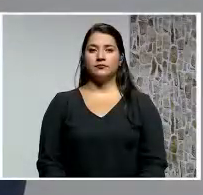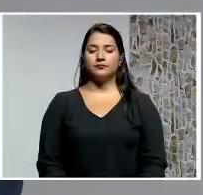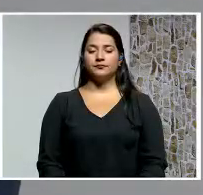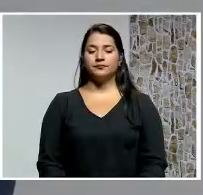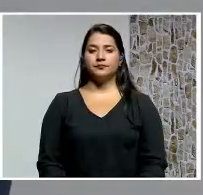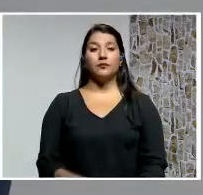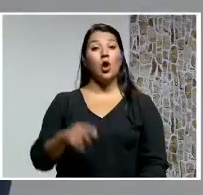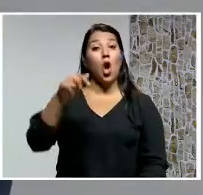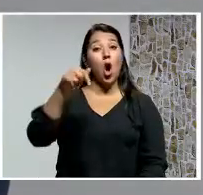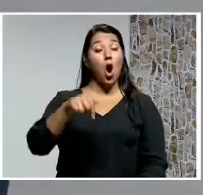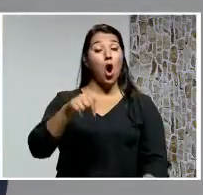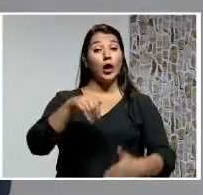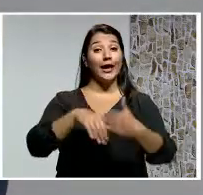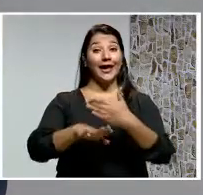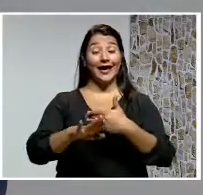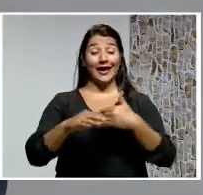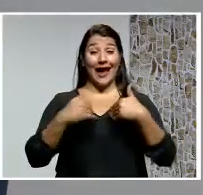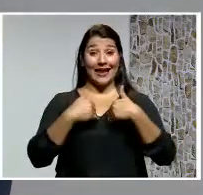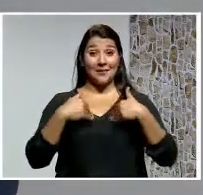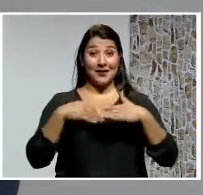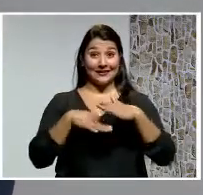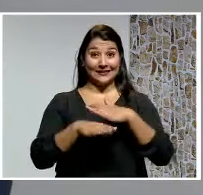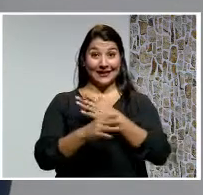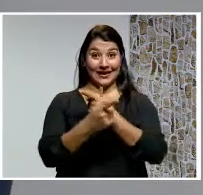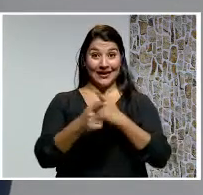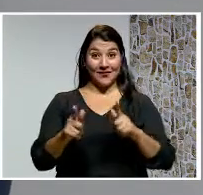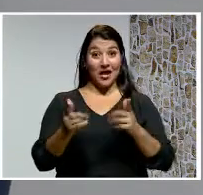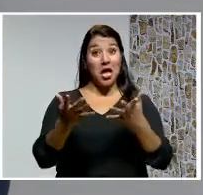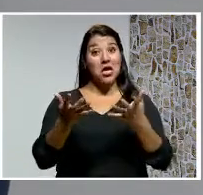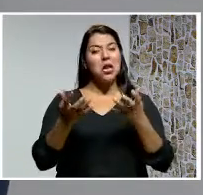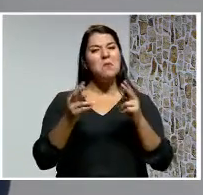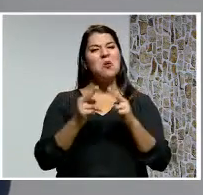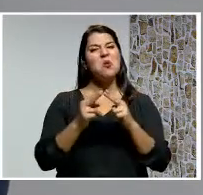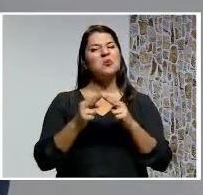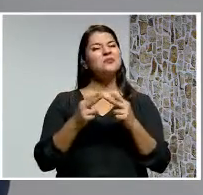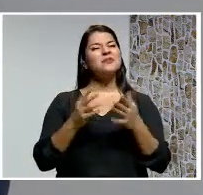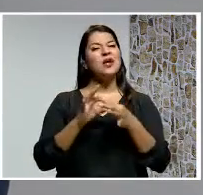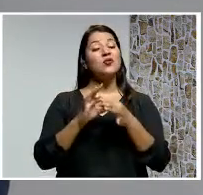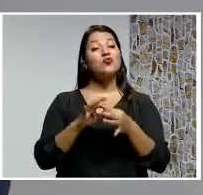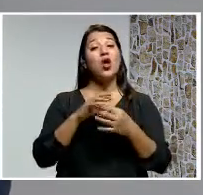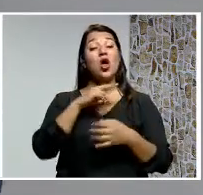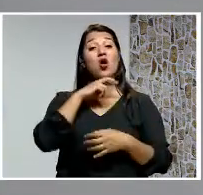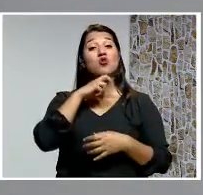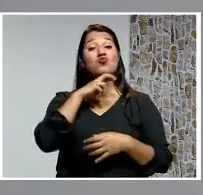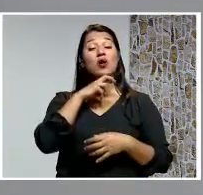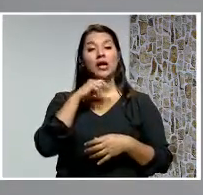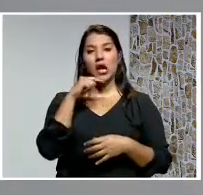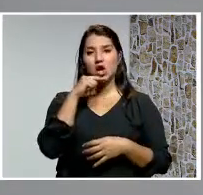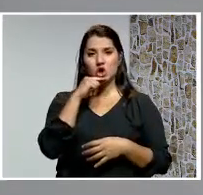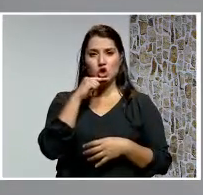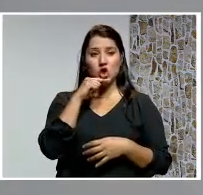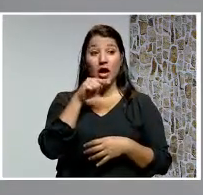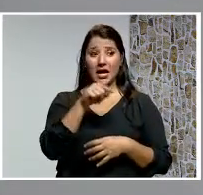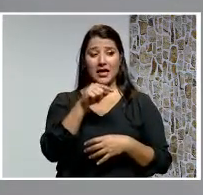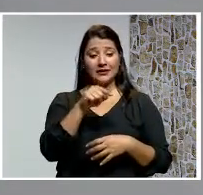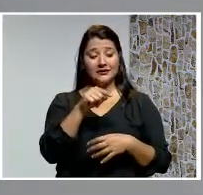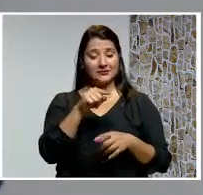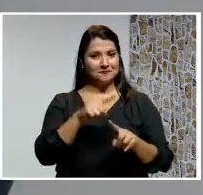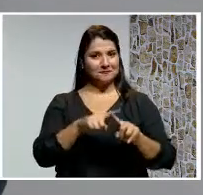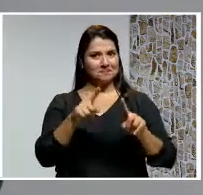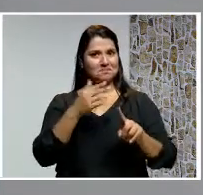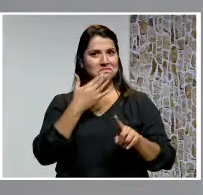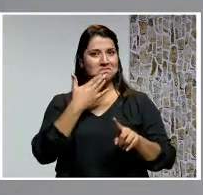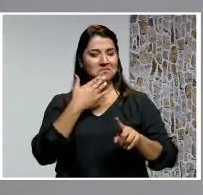Y hoy en nuestra sección de Animales en Libertad vamos a conocer sobre la rana roja, una especie colorida y